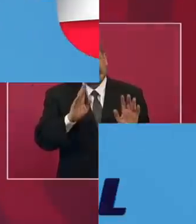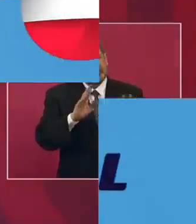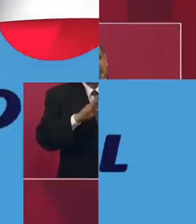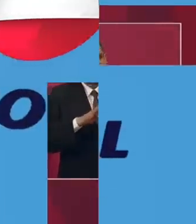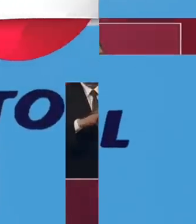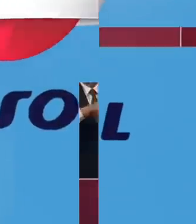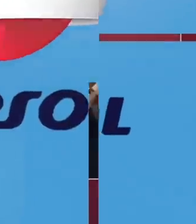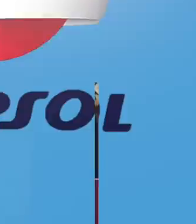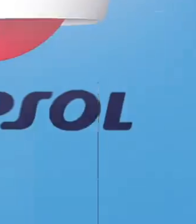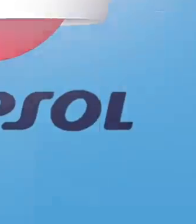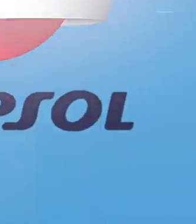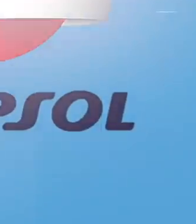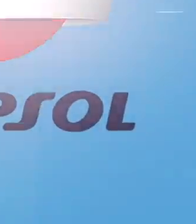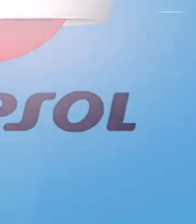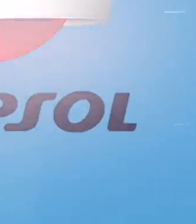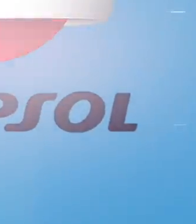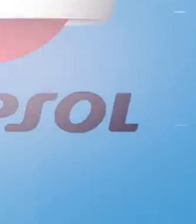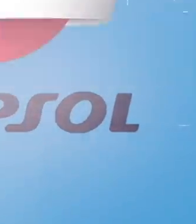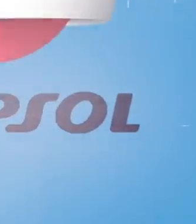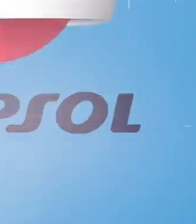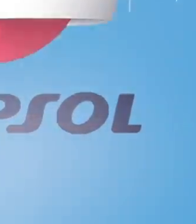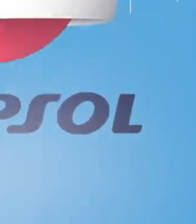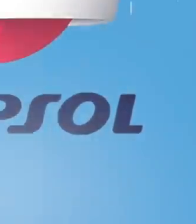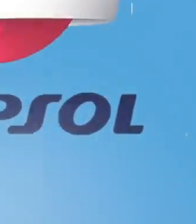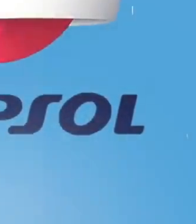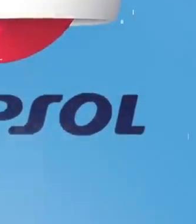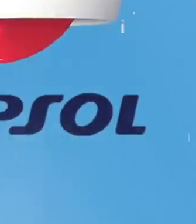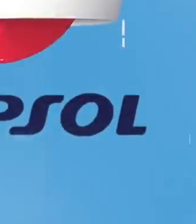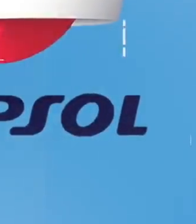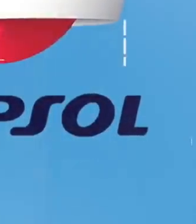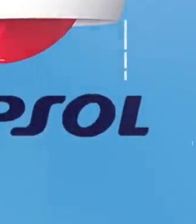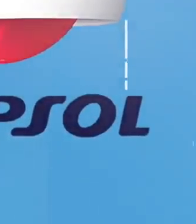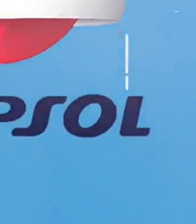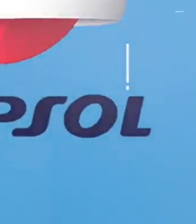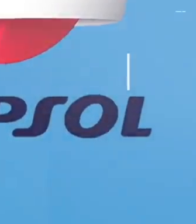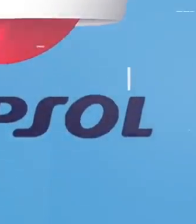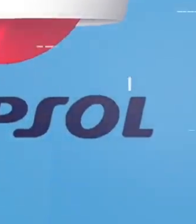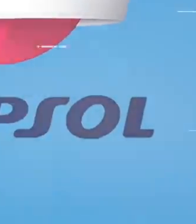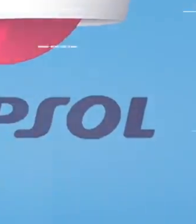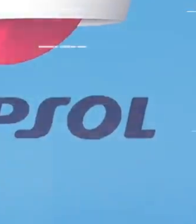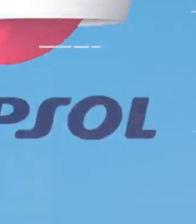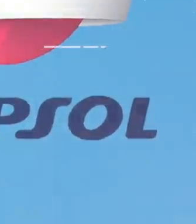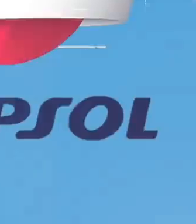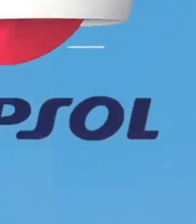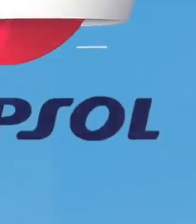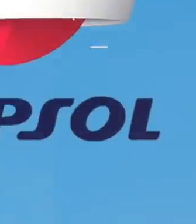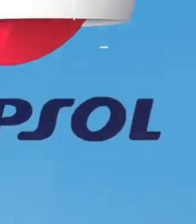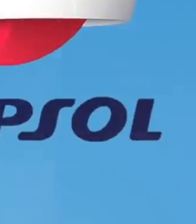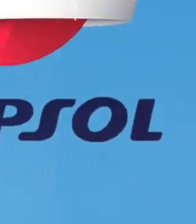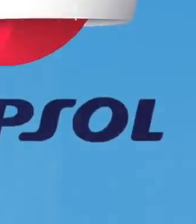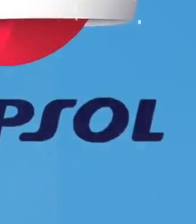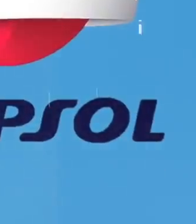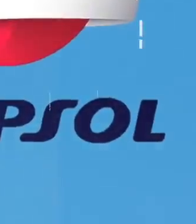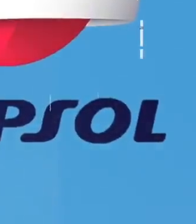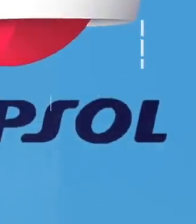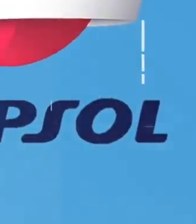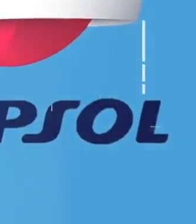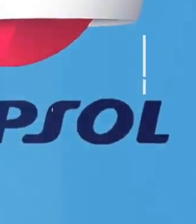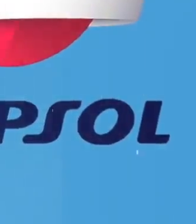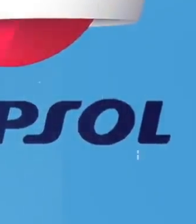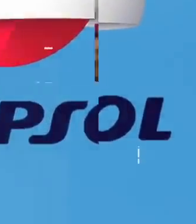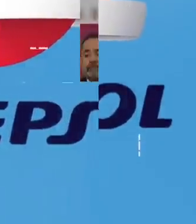pero Repsol, una empresa española famosísima, era la consentida de Felipe